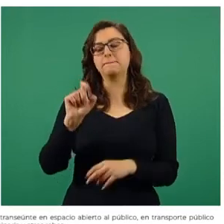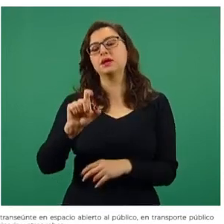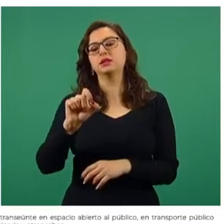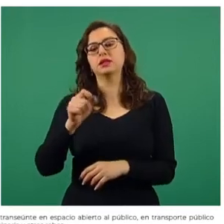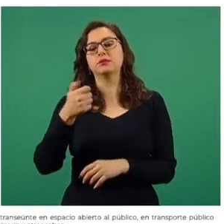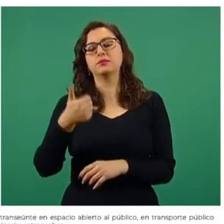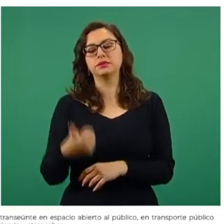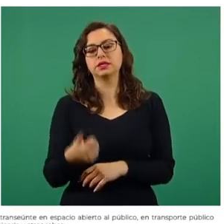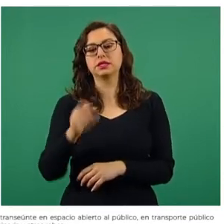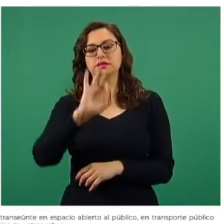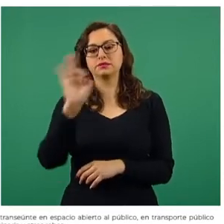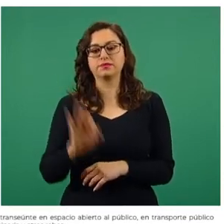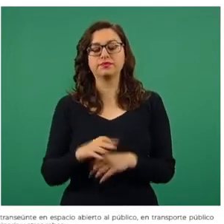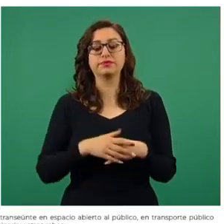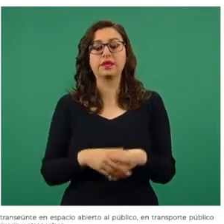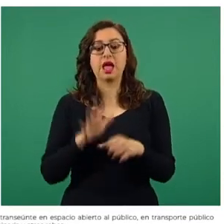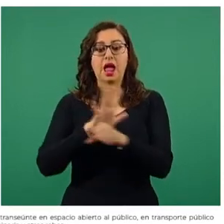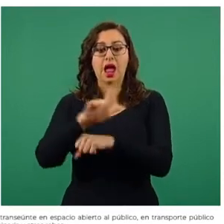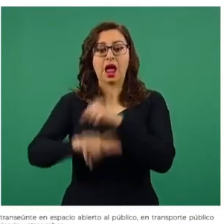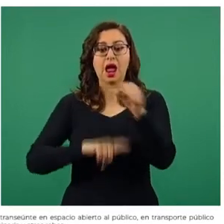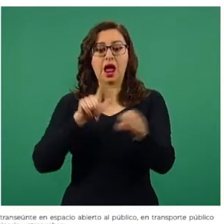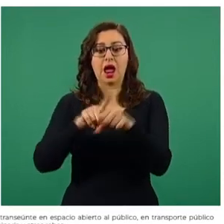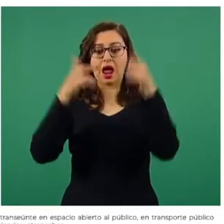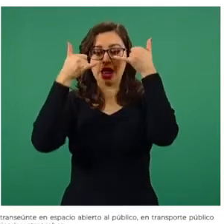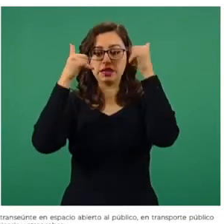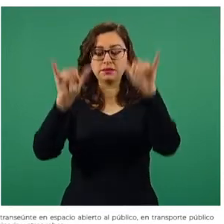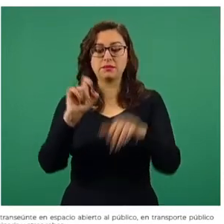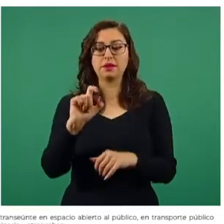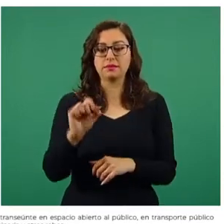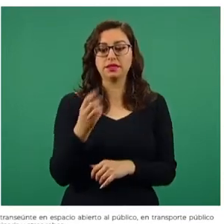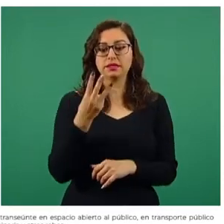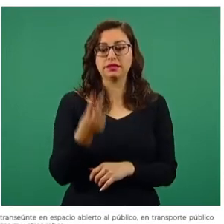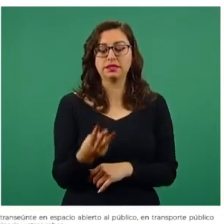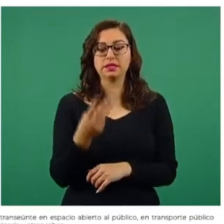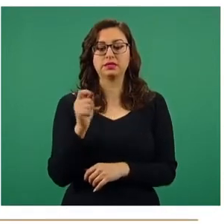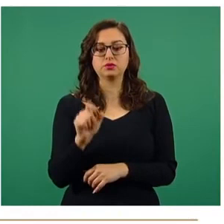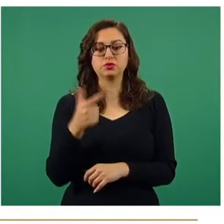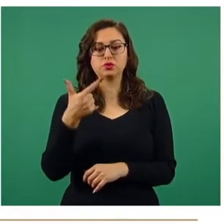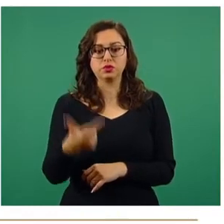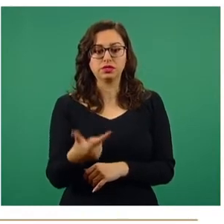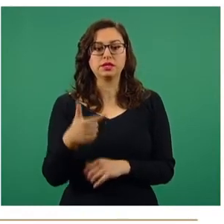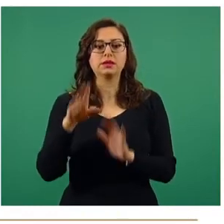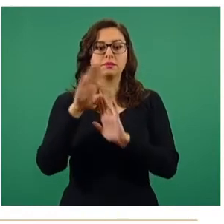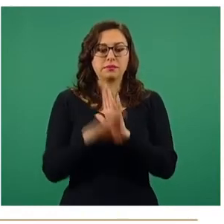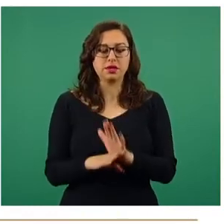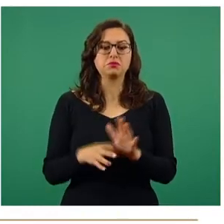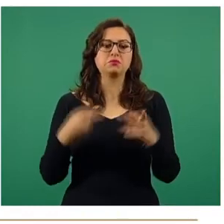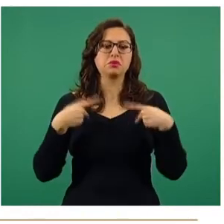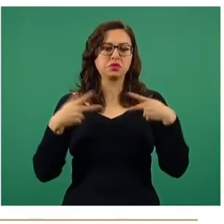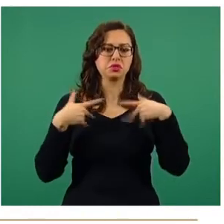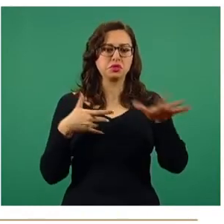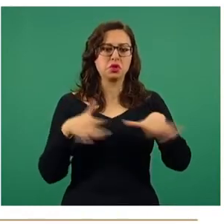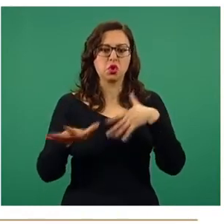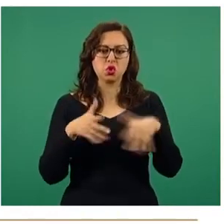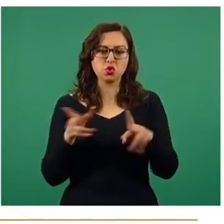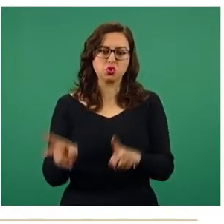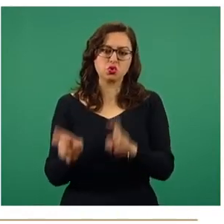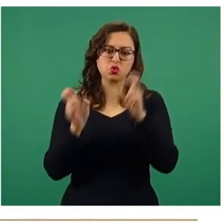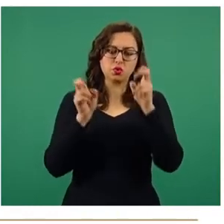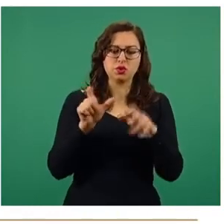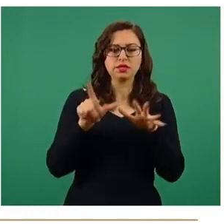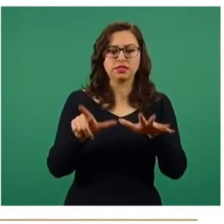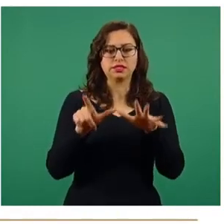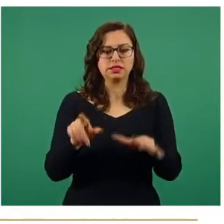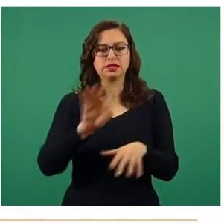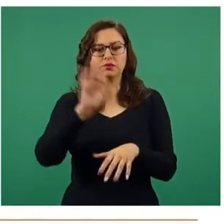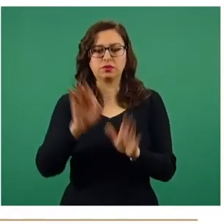20.6, robo de ganado bajó 23.7, robo a transeúnte bajó 17.6%, robo en